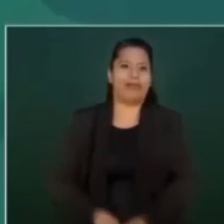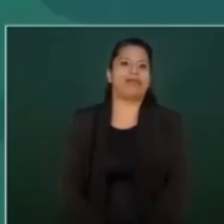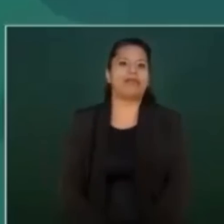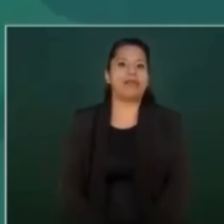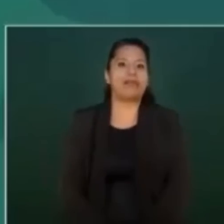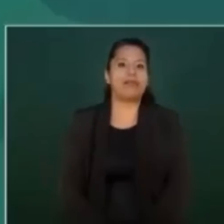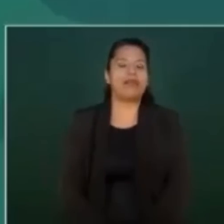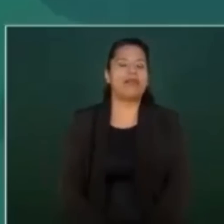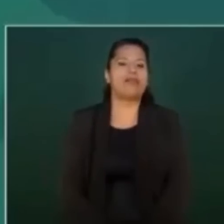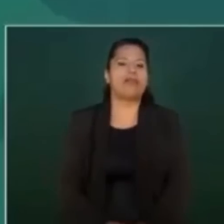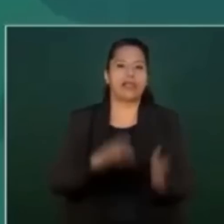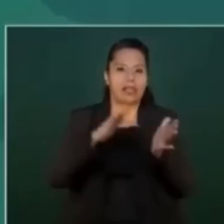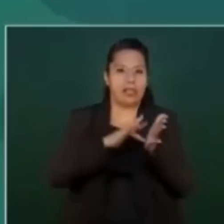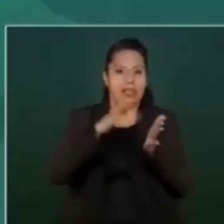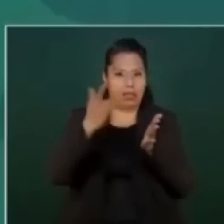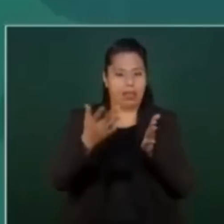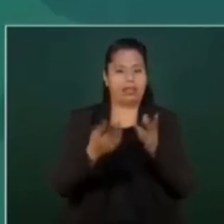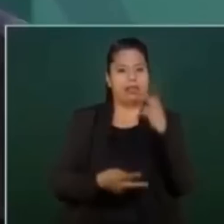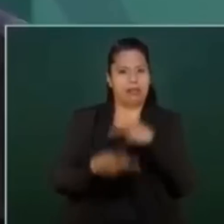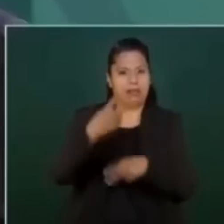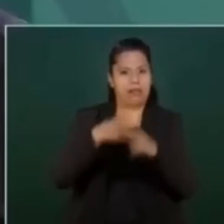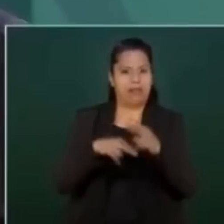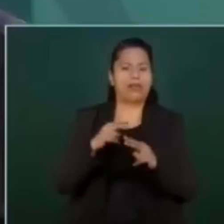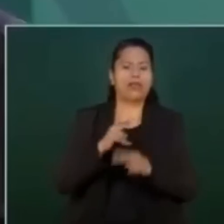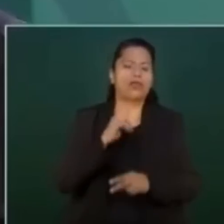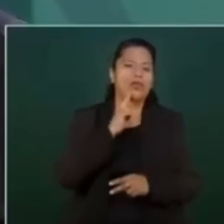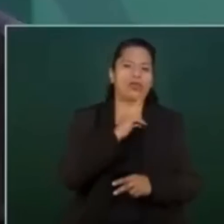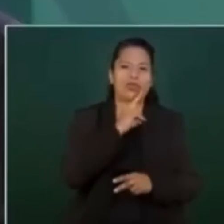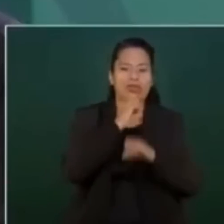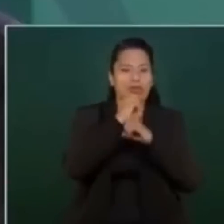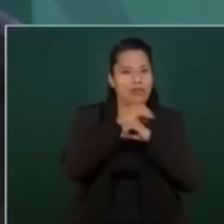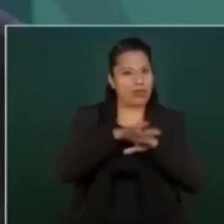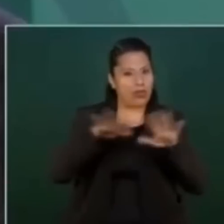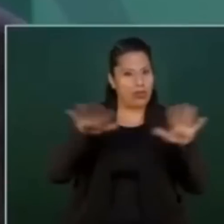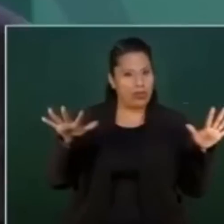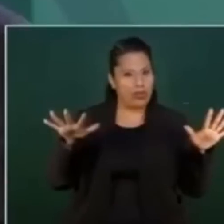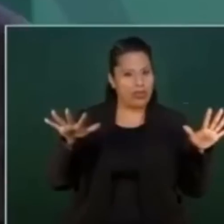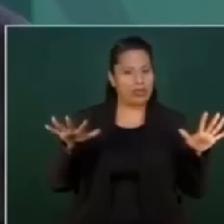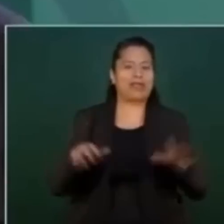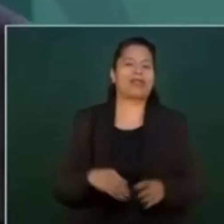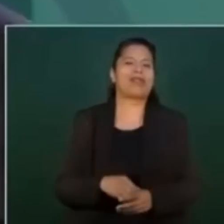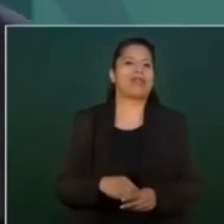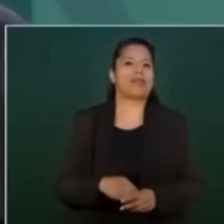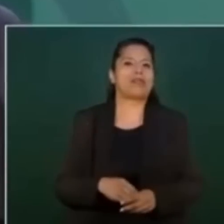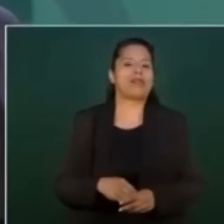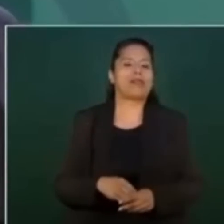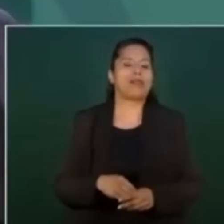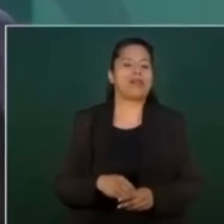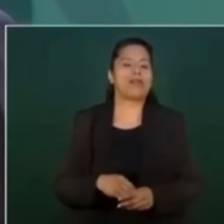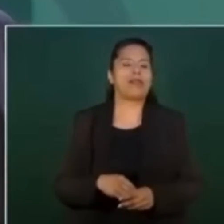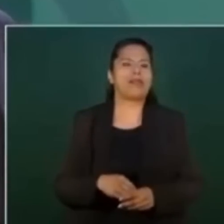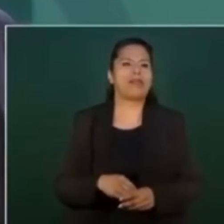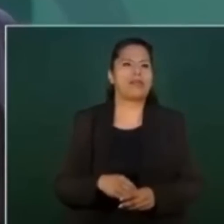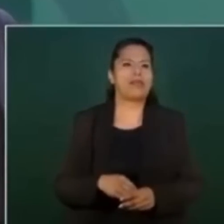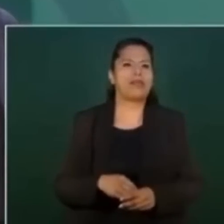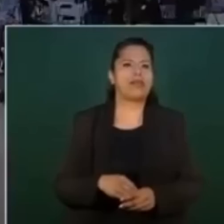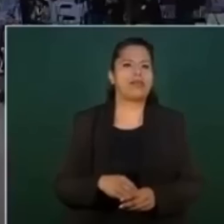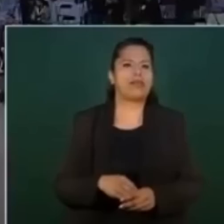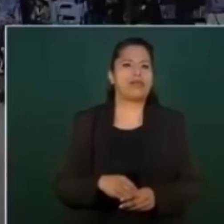Agradezco a los medios de información porque no hubo